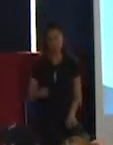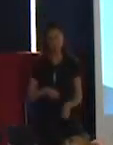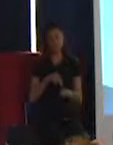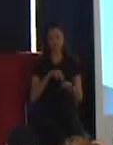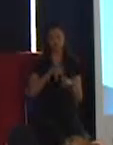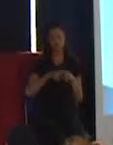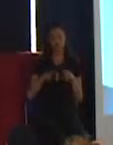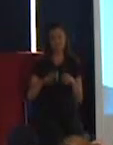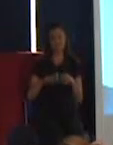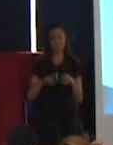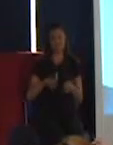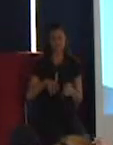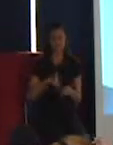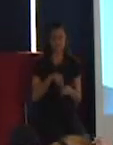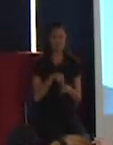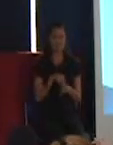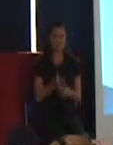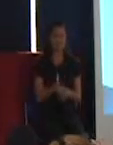¿no?